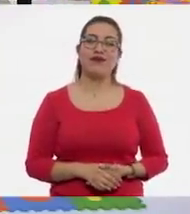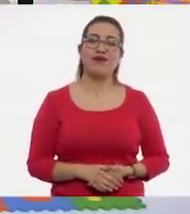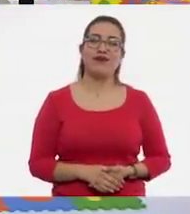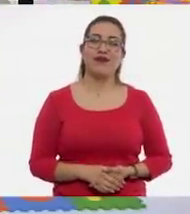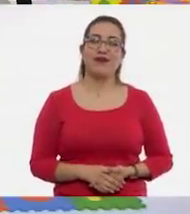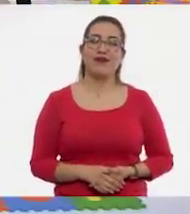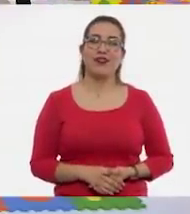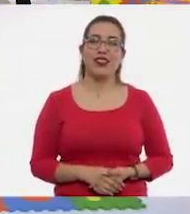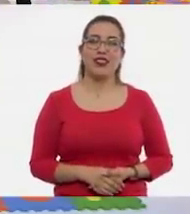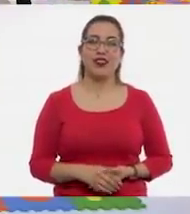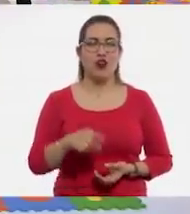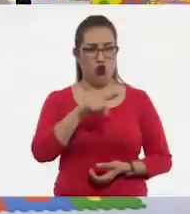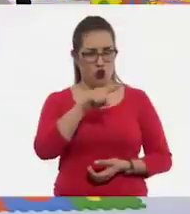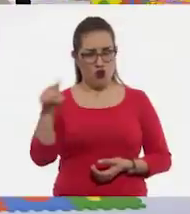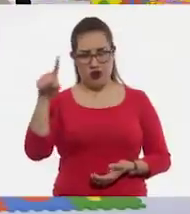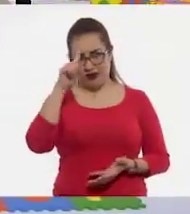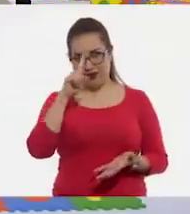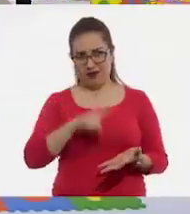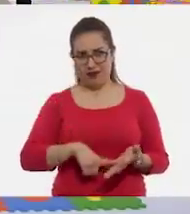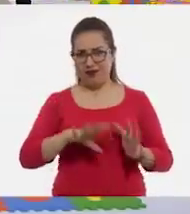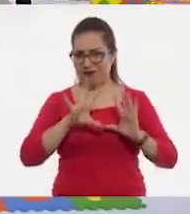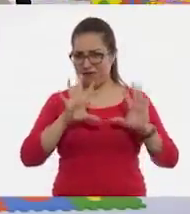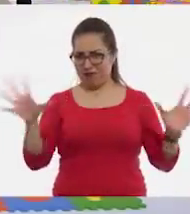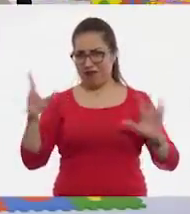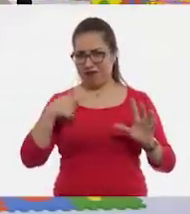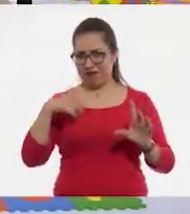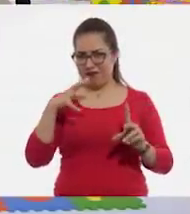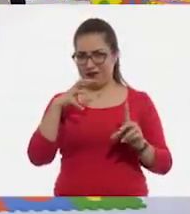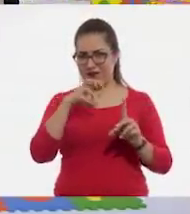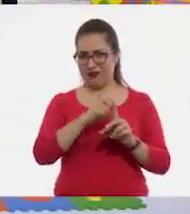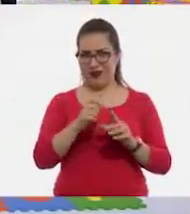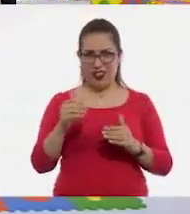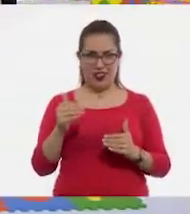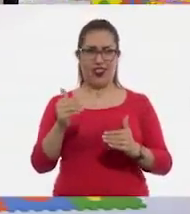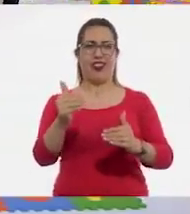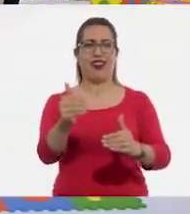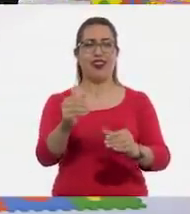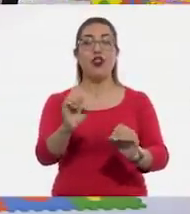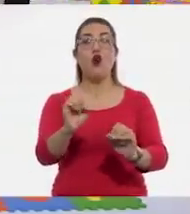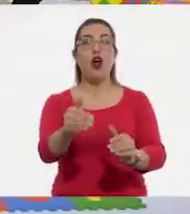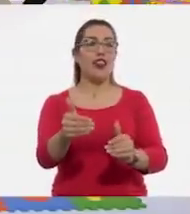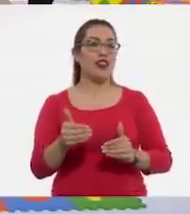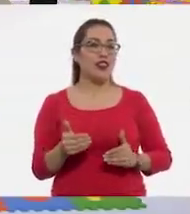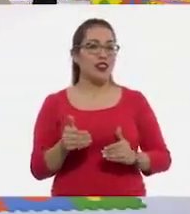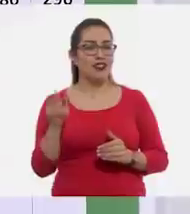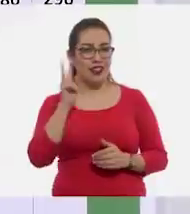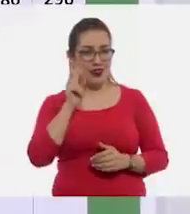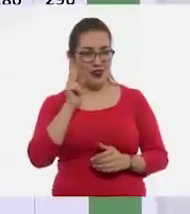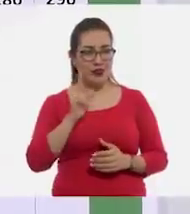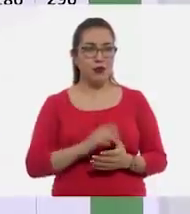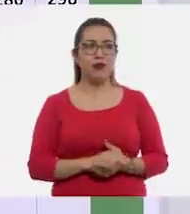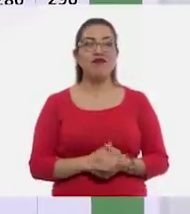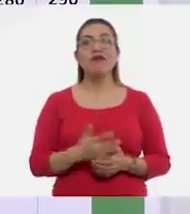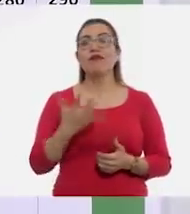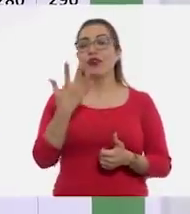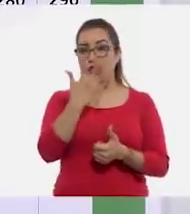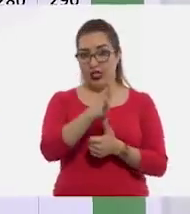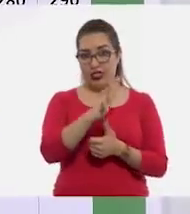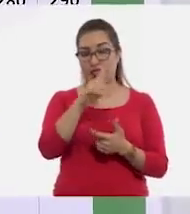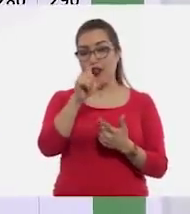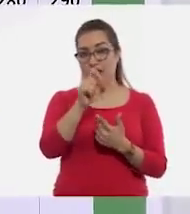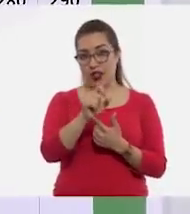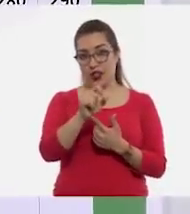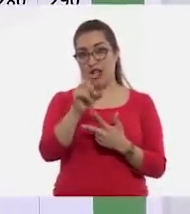correspondientes. ¿Ustedes qué creen? Ya rebasé con esto a la maestra Rosalba momentáneamente. Vamos a ver. 10,